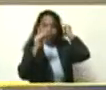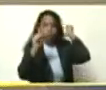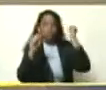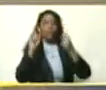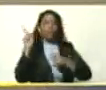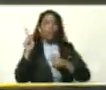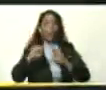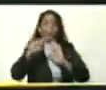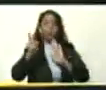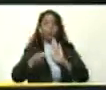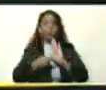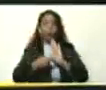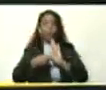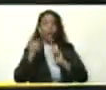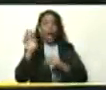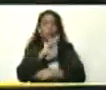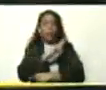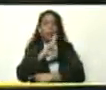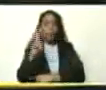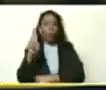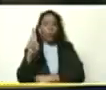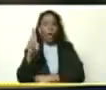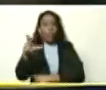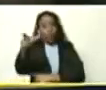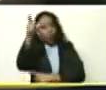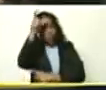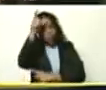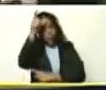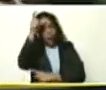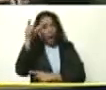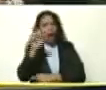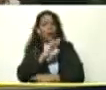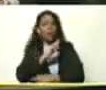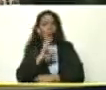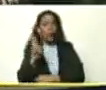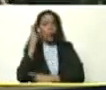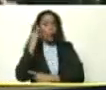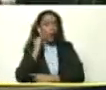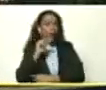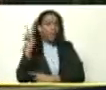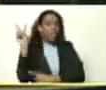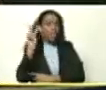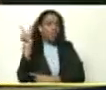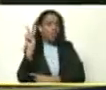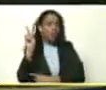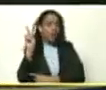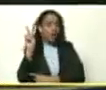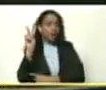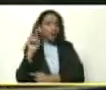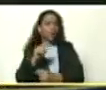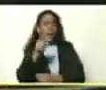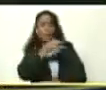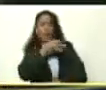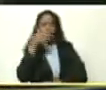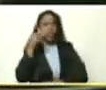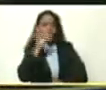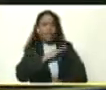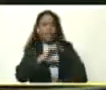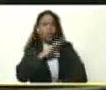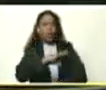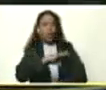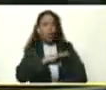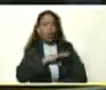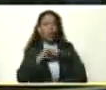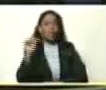y plenipotenciario de la República de Turquía en la República Bolivariana de Venezuela, el excelentísimo señor